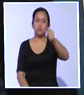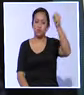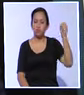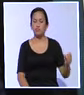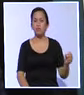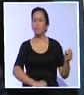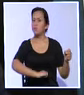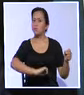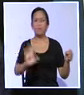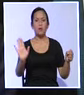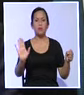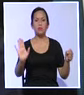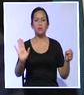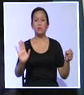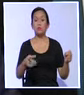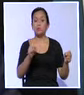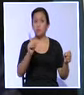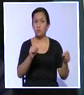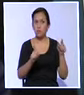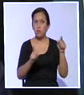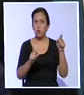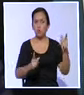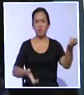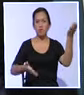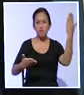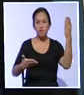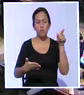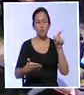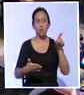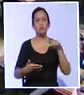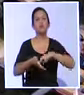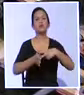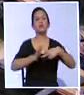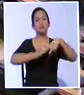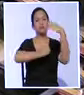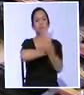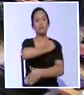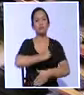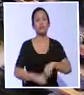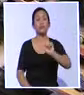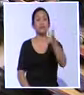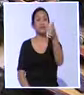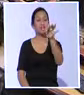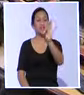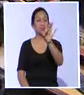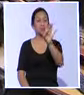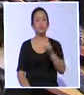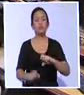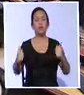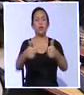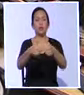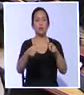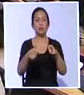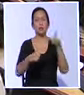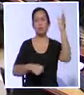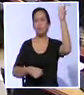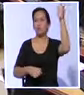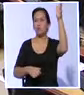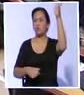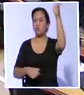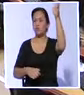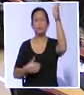consecuencia de la censura pero el acto político es la censura en total 19 asambleístas intervinieron en la sesión plenaria